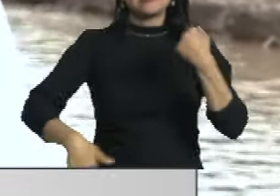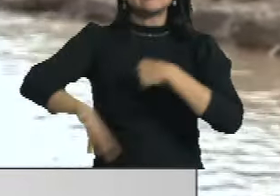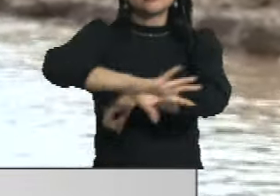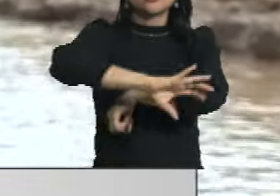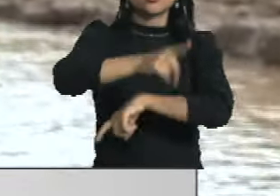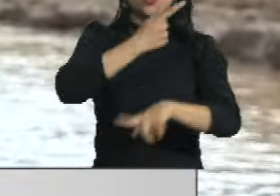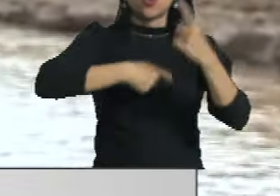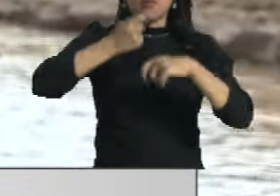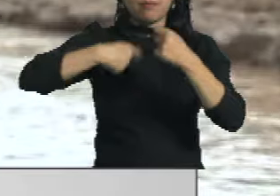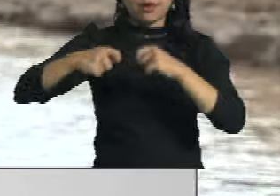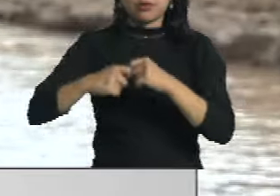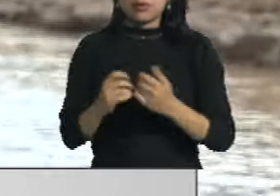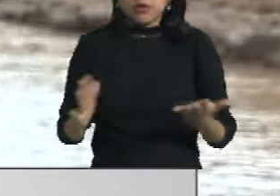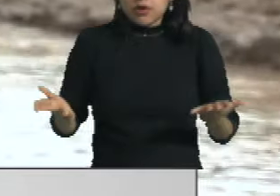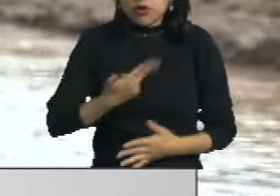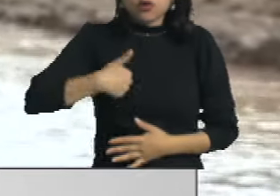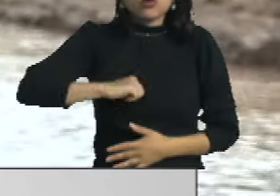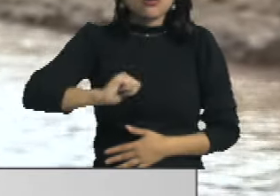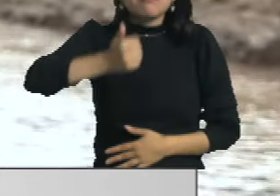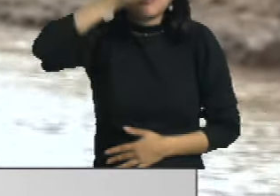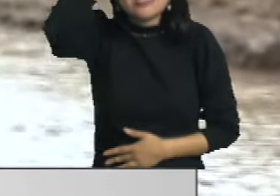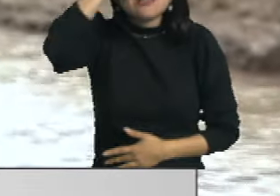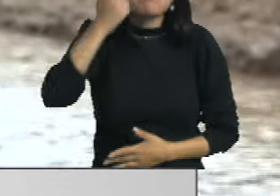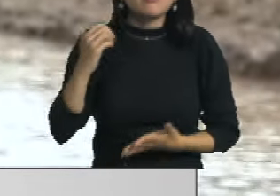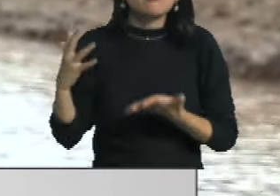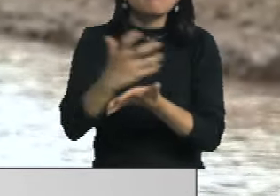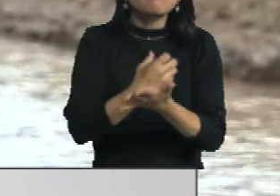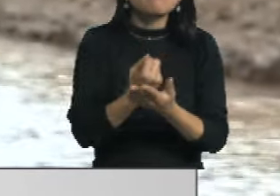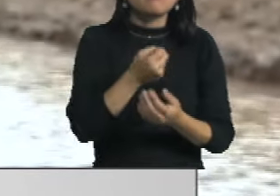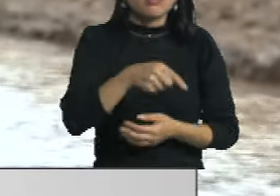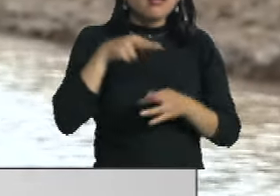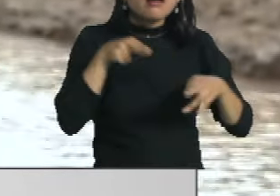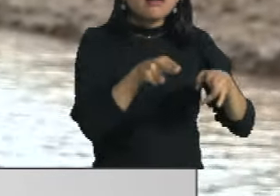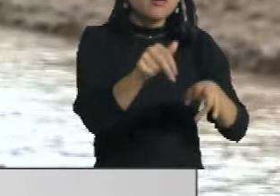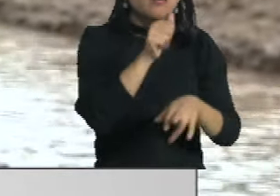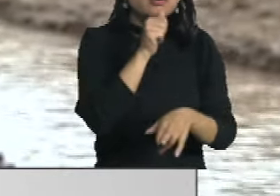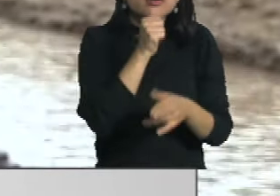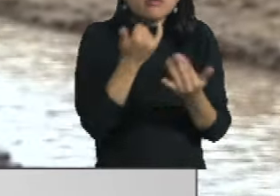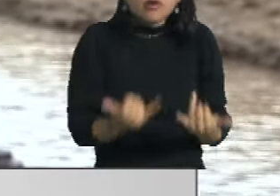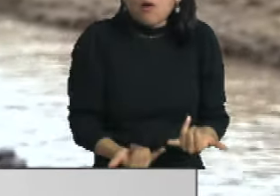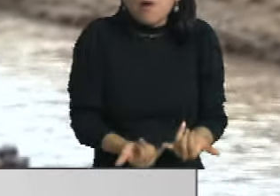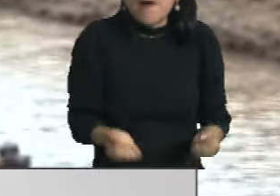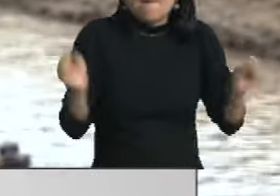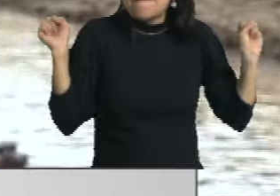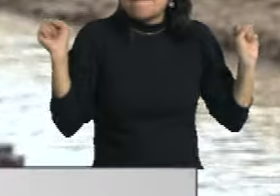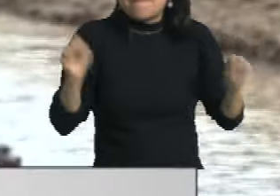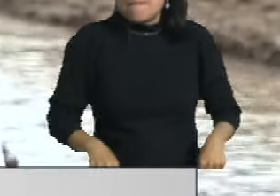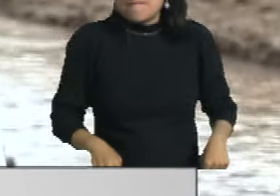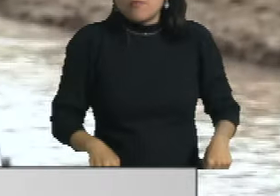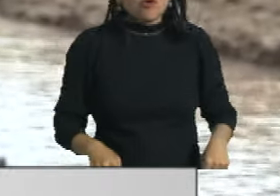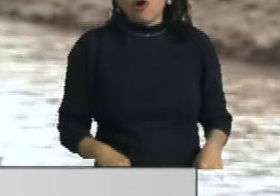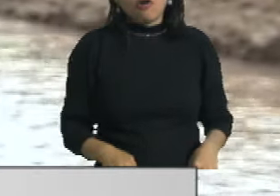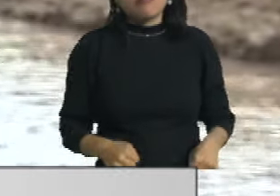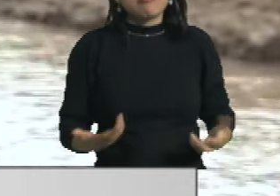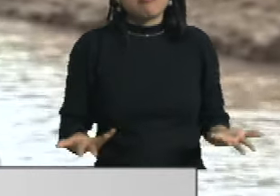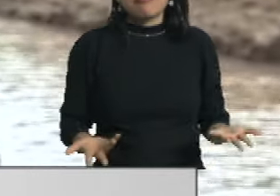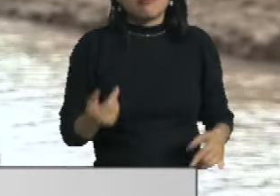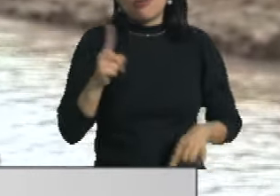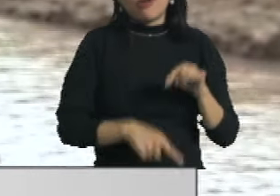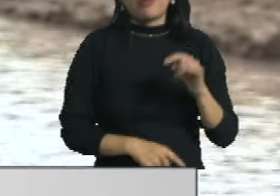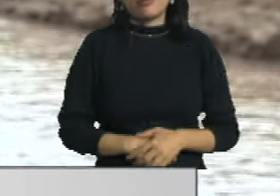nuestra principal entrada era el río Amazonas, pero ahora nos toca abastecernos por vía aérea y los